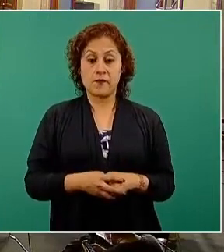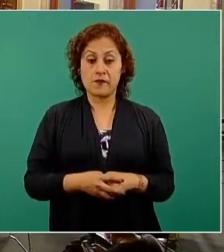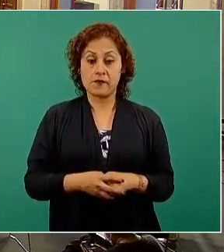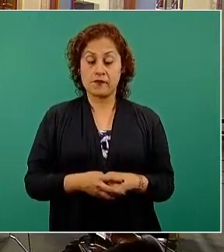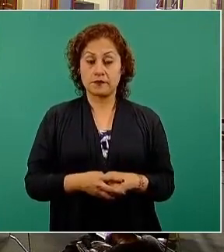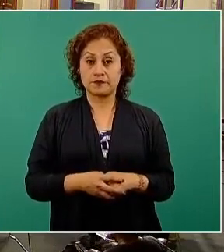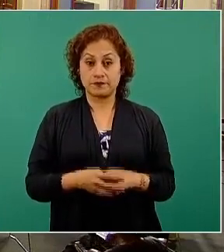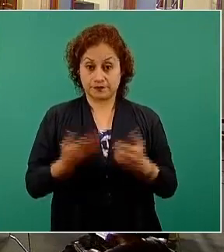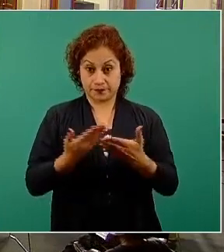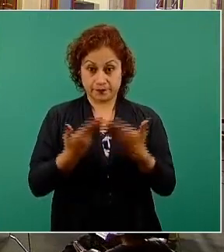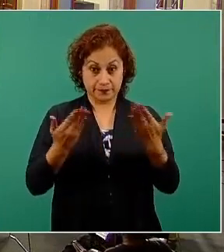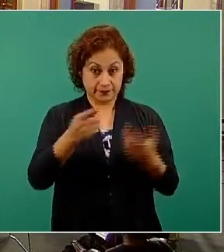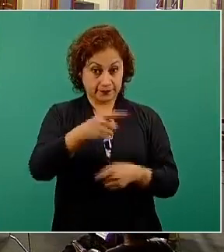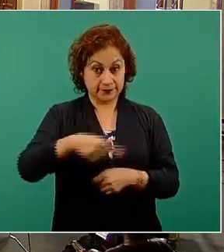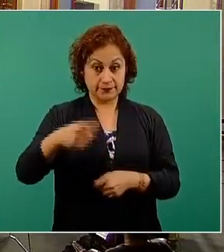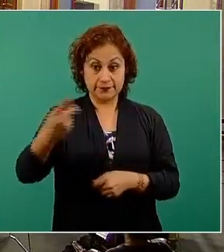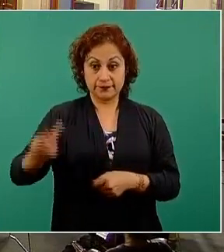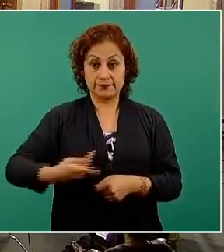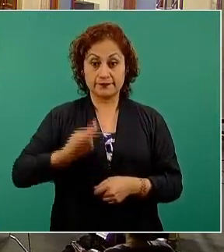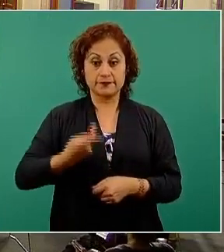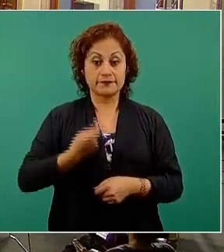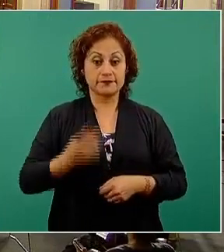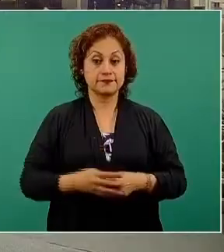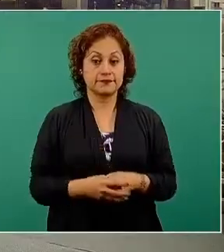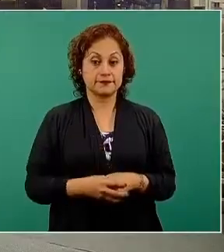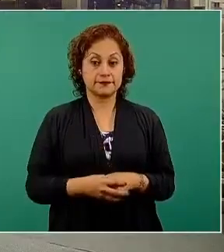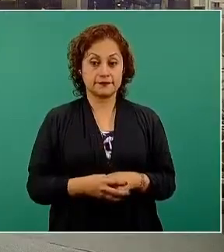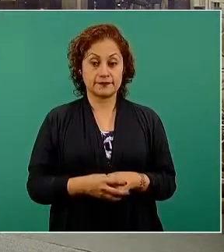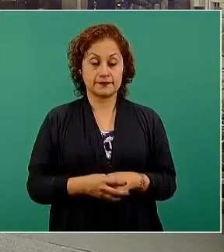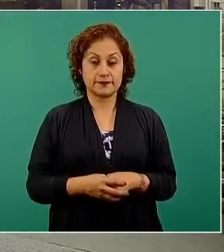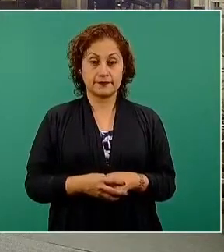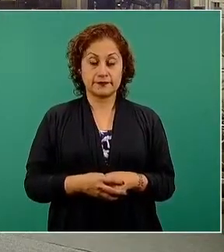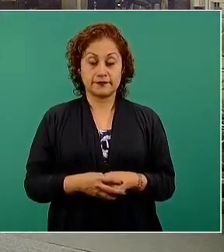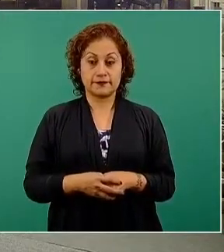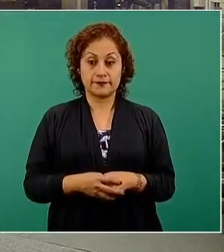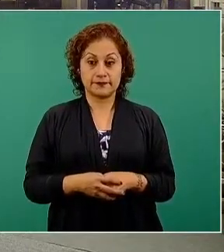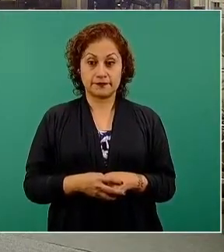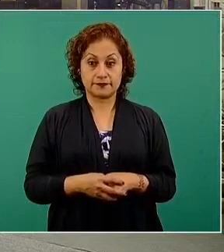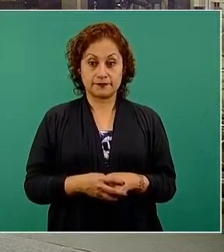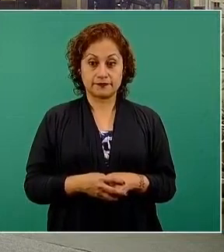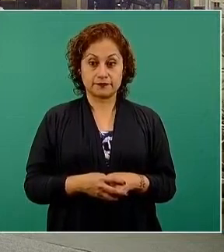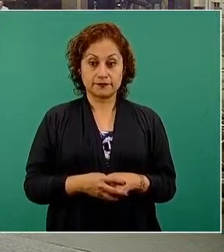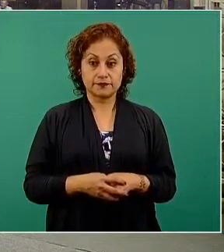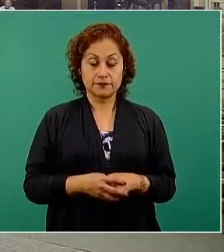Vamos ahora a irnos de este lado y después así. A ver si quieres.